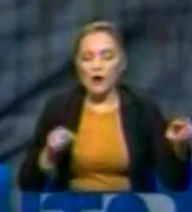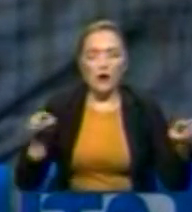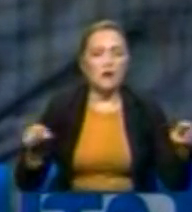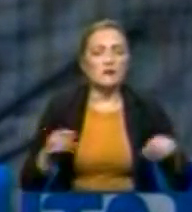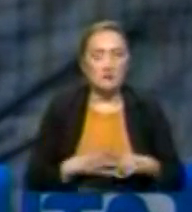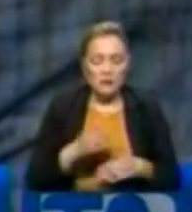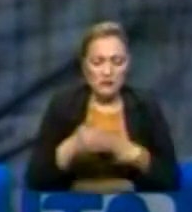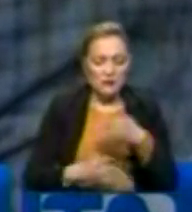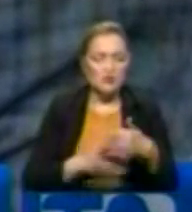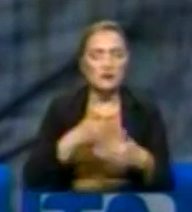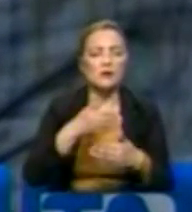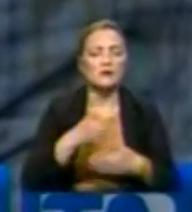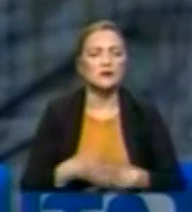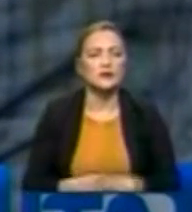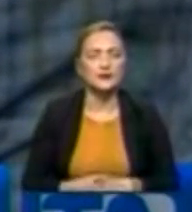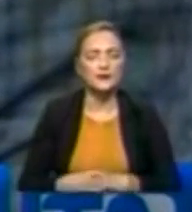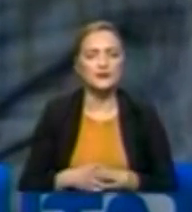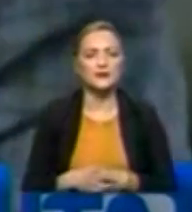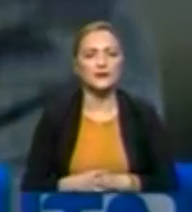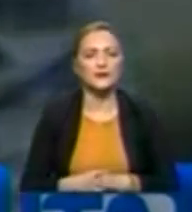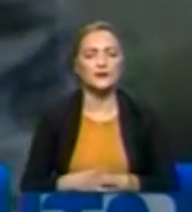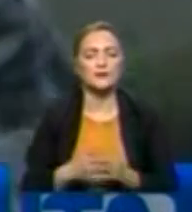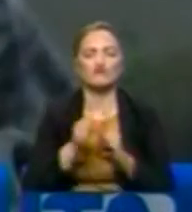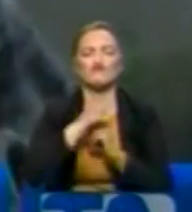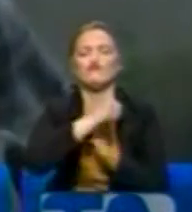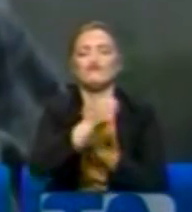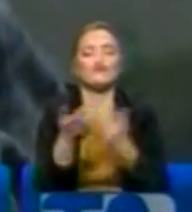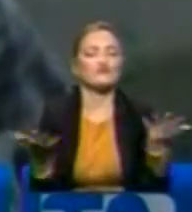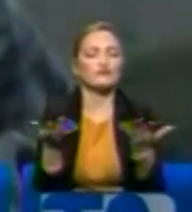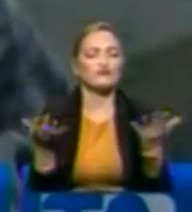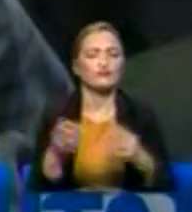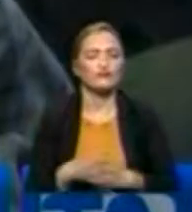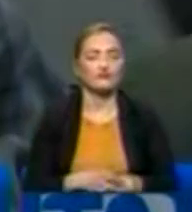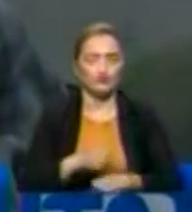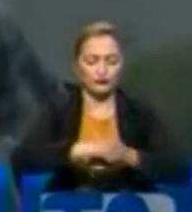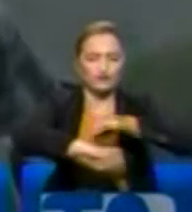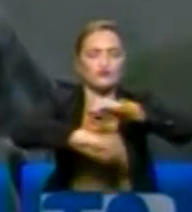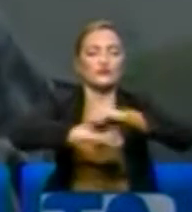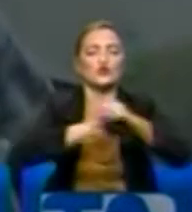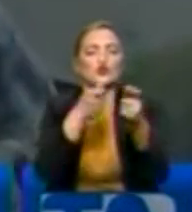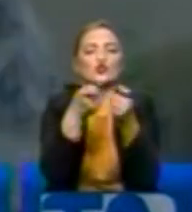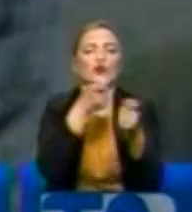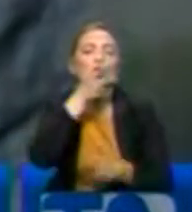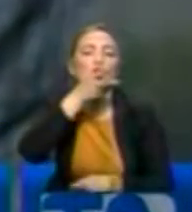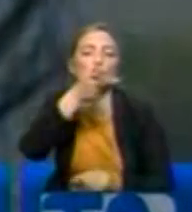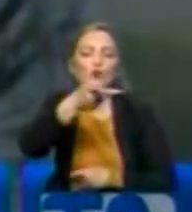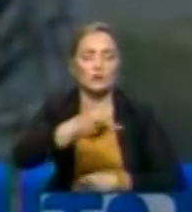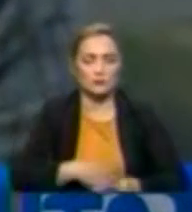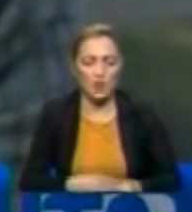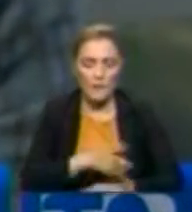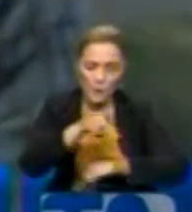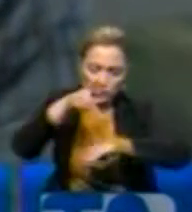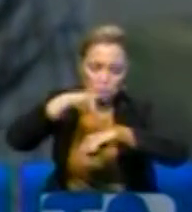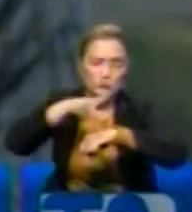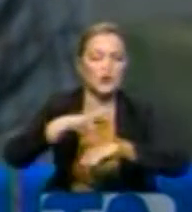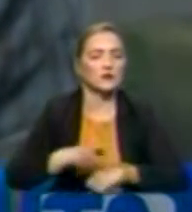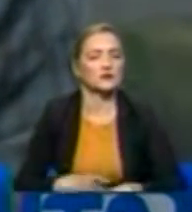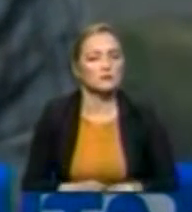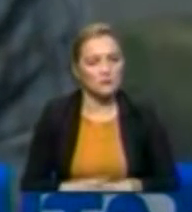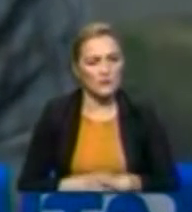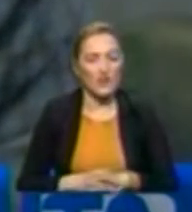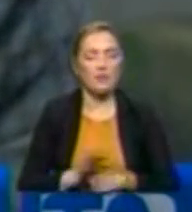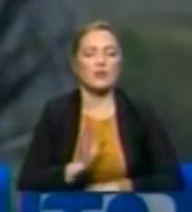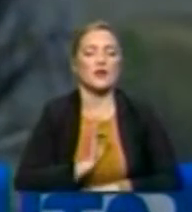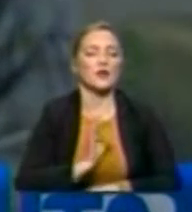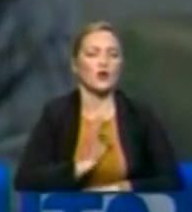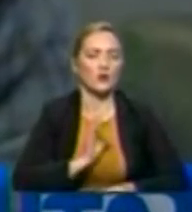avanzar hacia un sistema de control público mucho más profesional, más